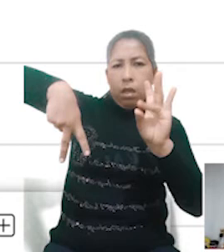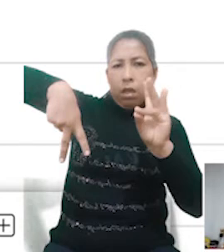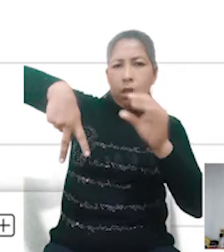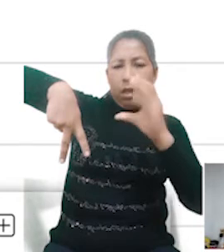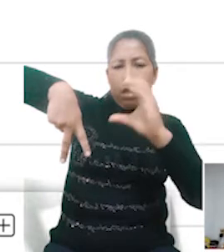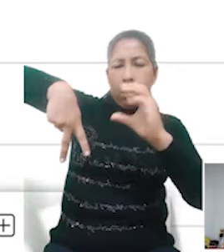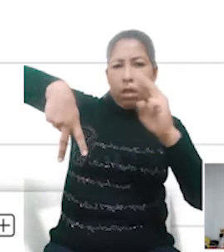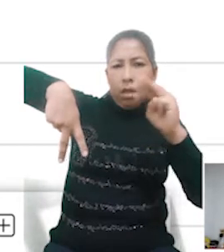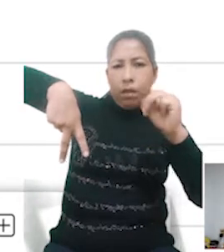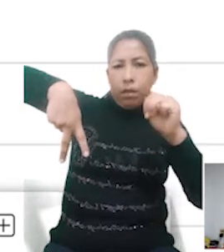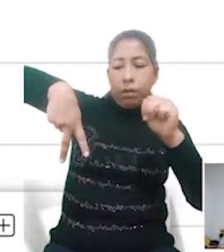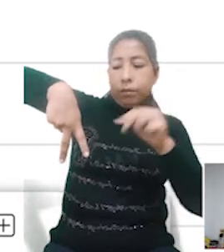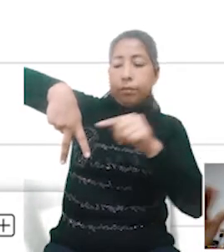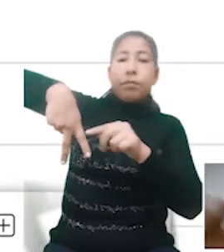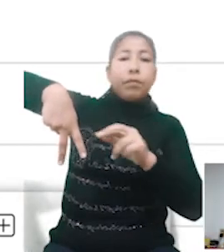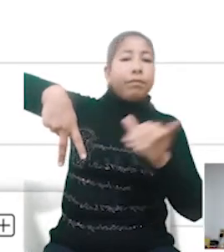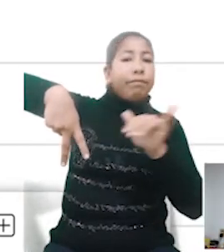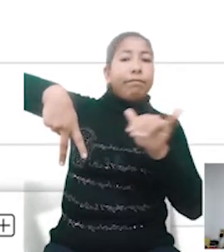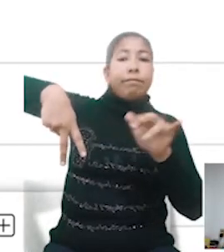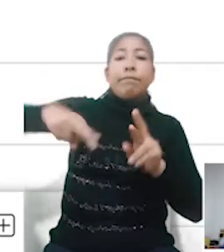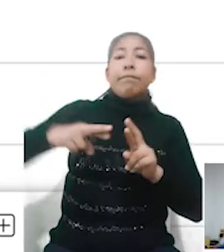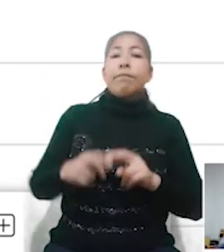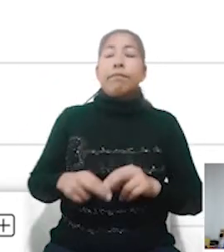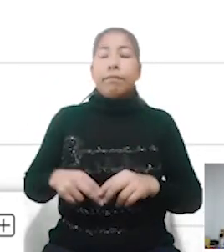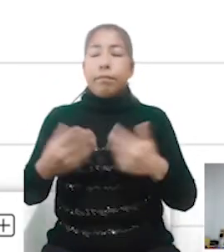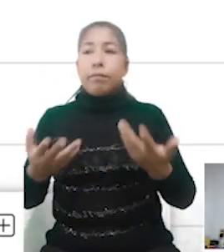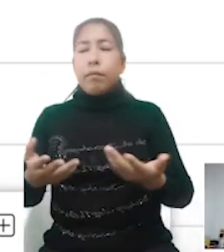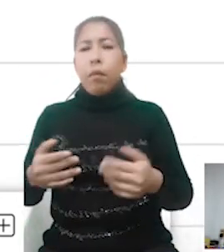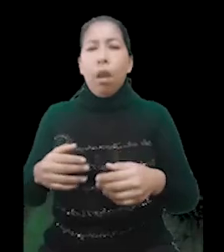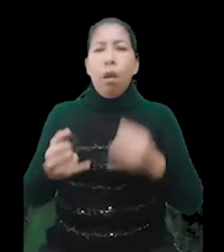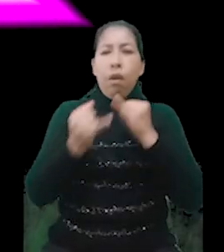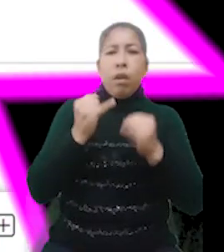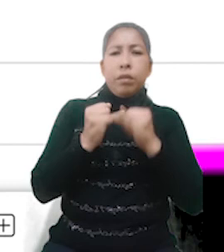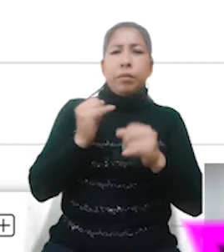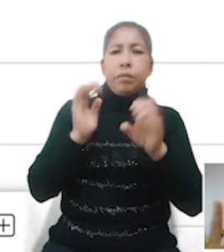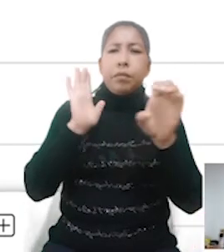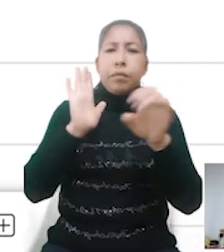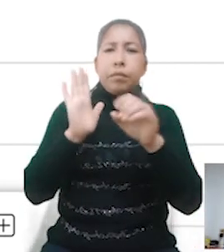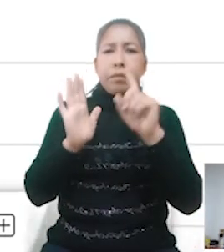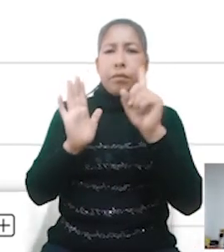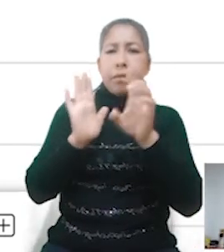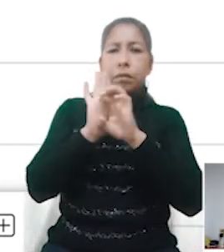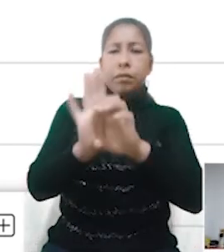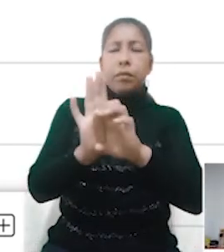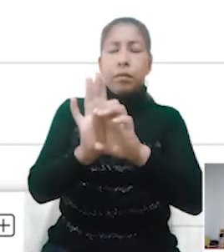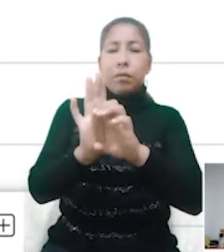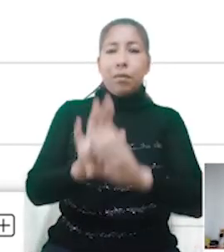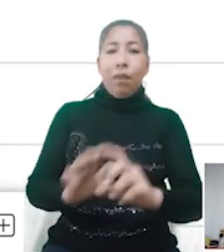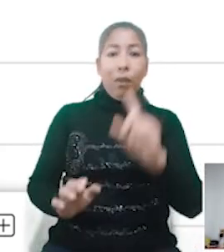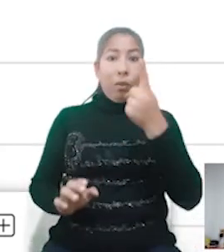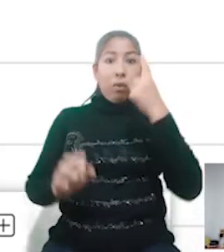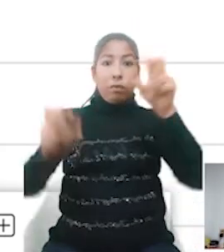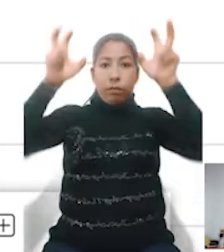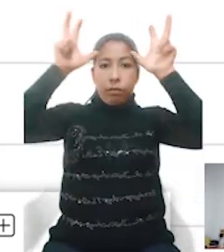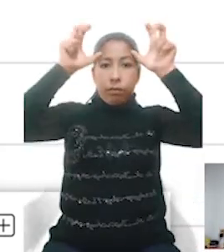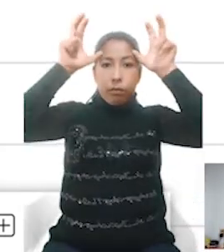10.27 centímetros, ya que representa el radio en este sector circular. Tenemos por último este tercer ejemplo que dice: un caballo